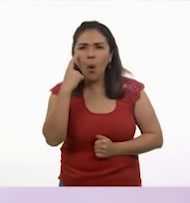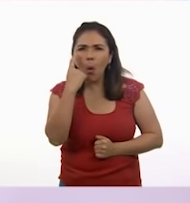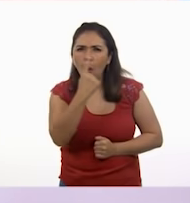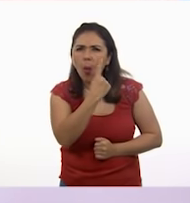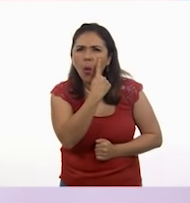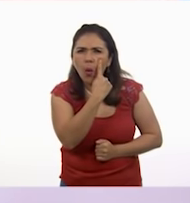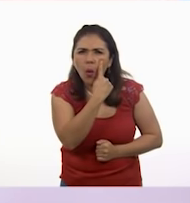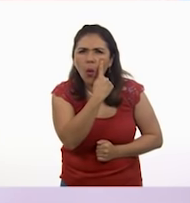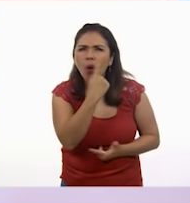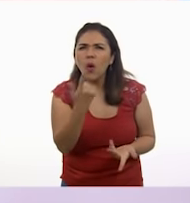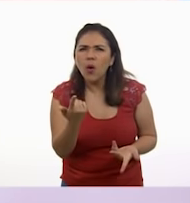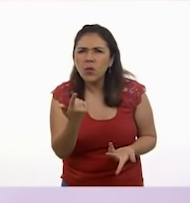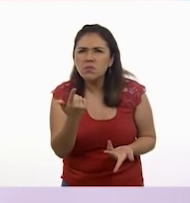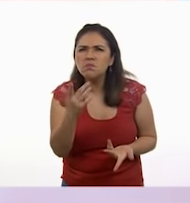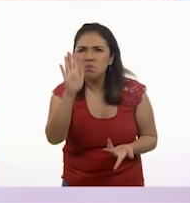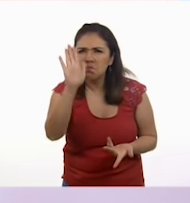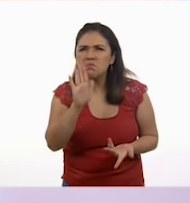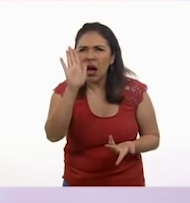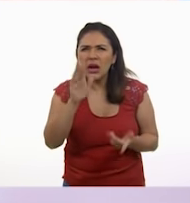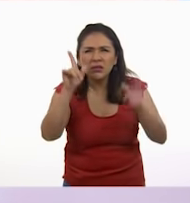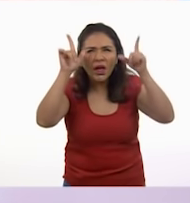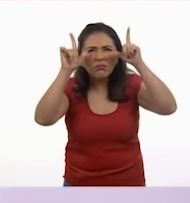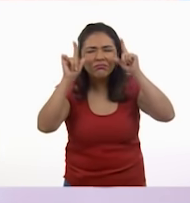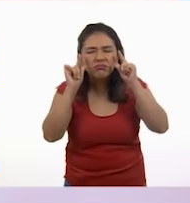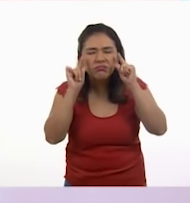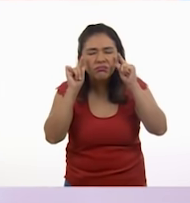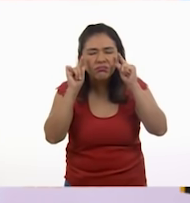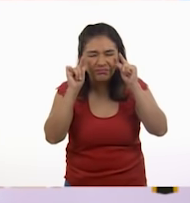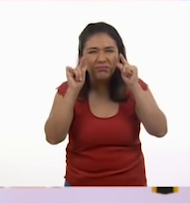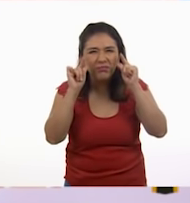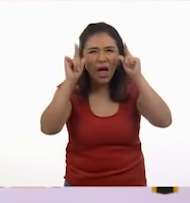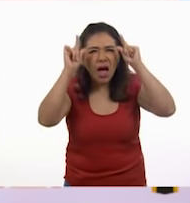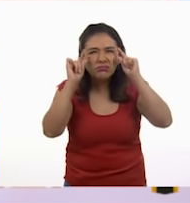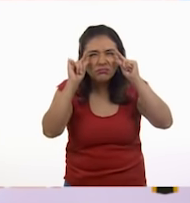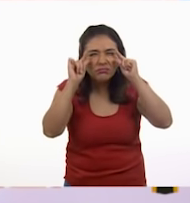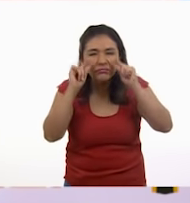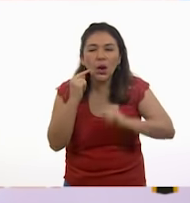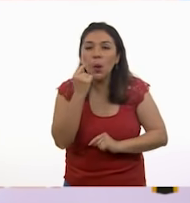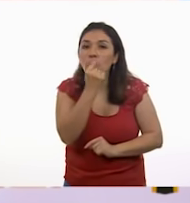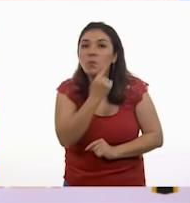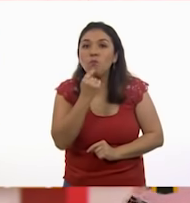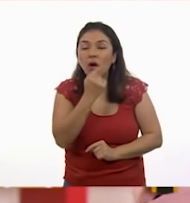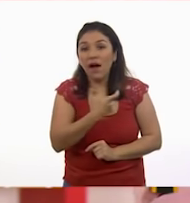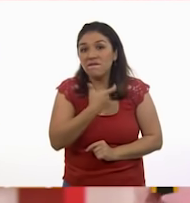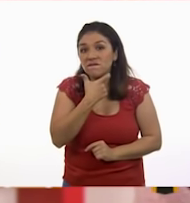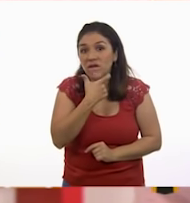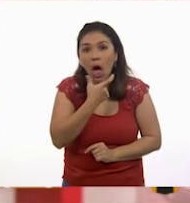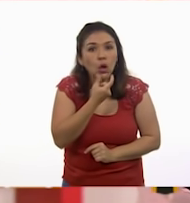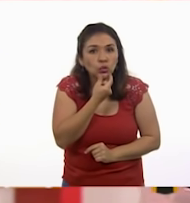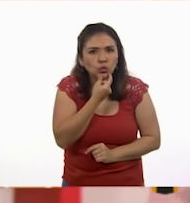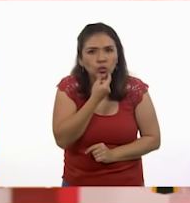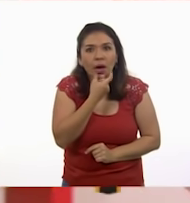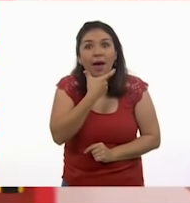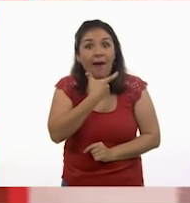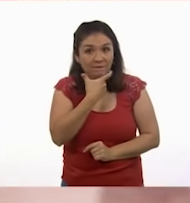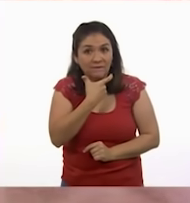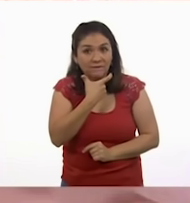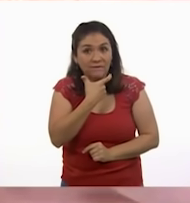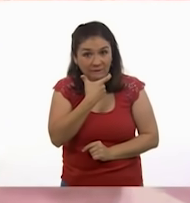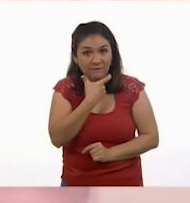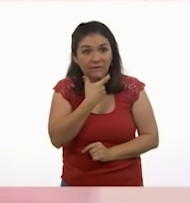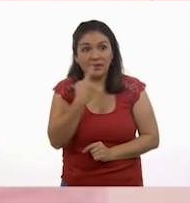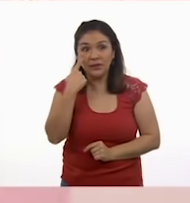ojo parece como si la boca es un poco grande no es muy pequeño es boca grande entonces